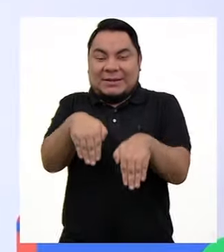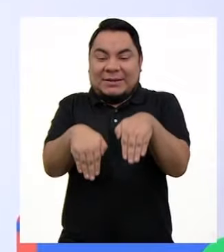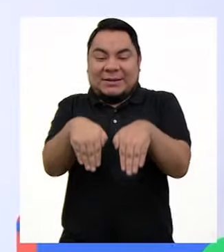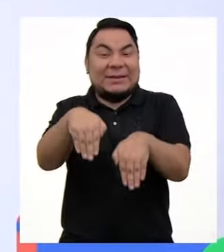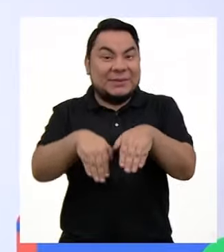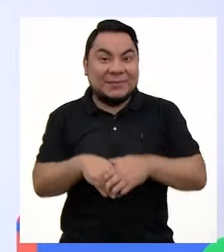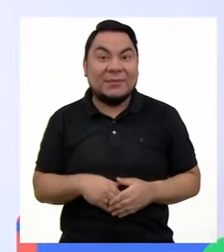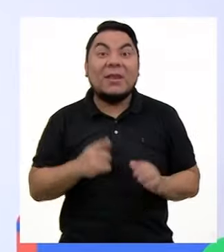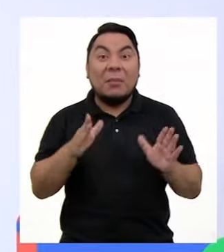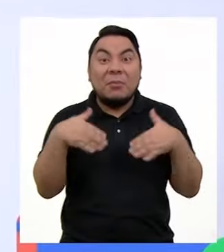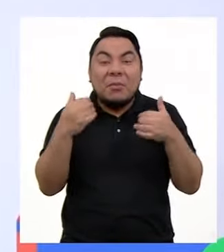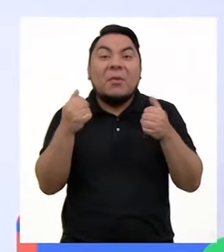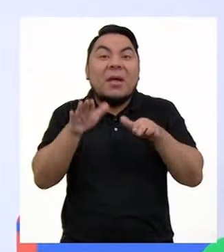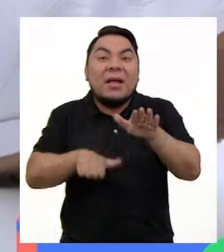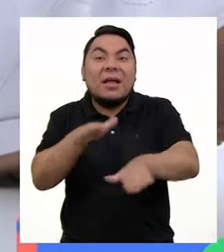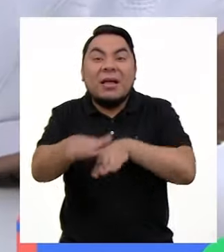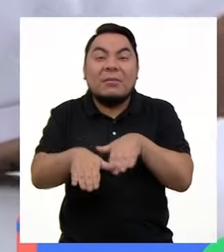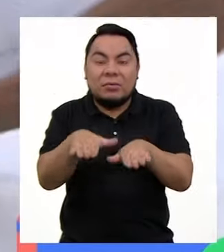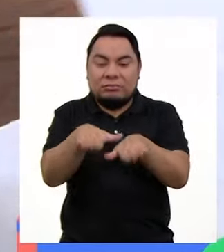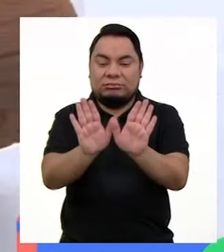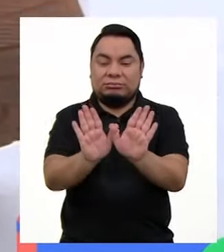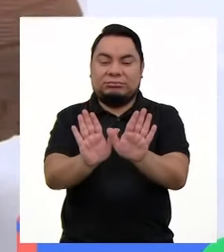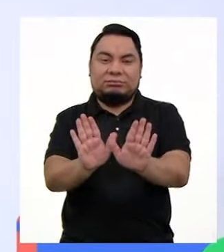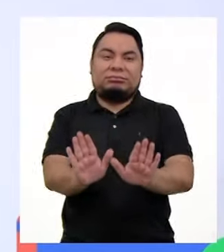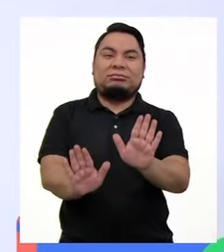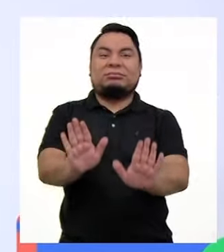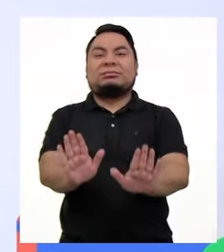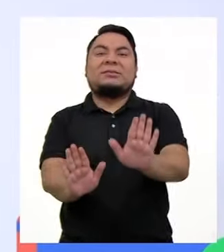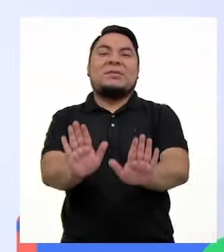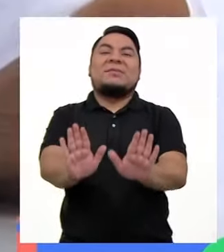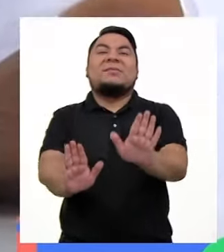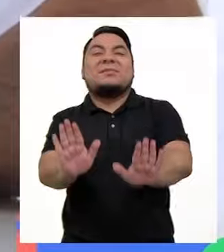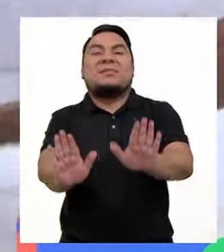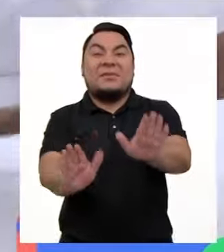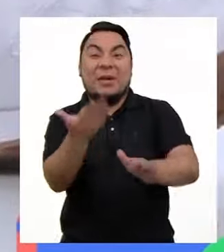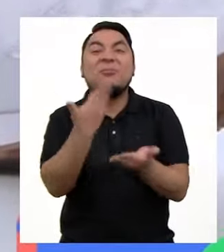Ahora podemos caminar de talones. ¡Vamos! ¡Prueben!